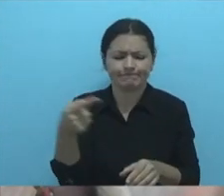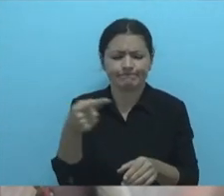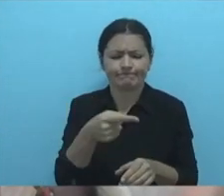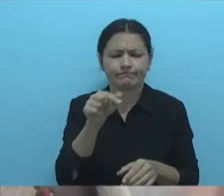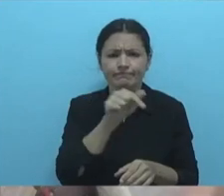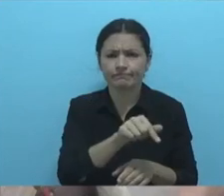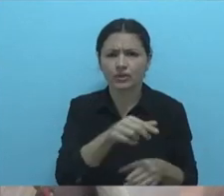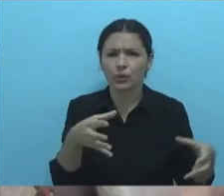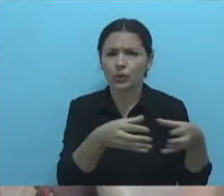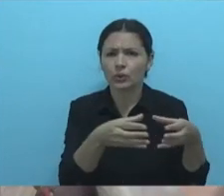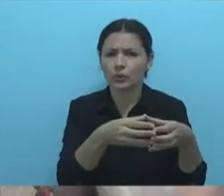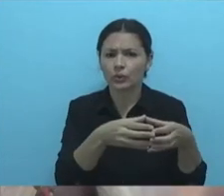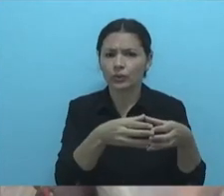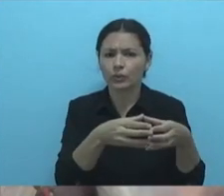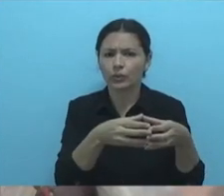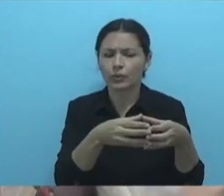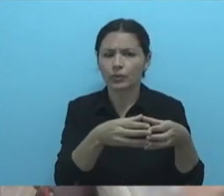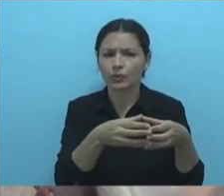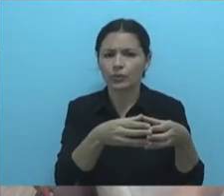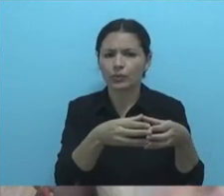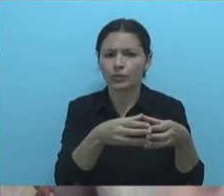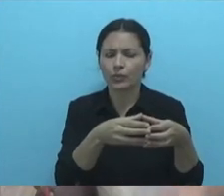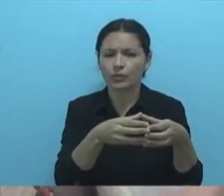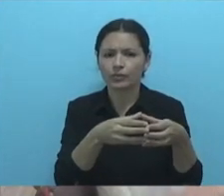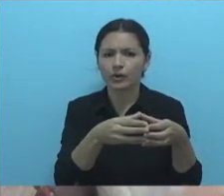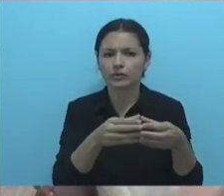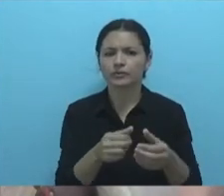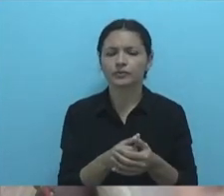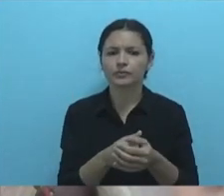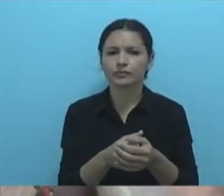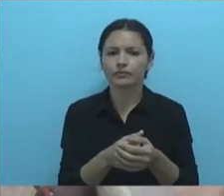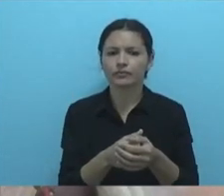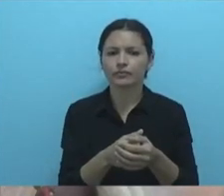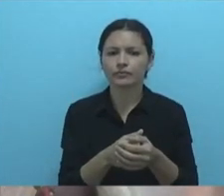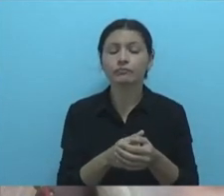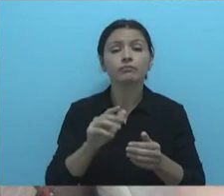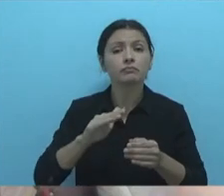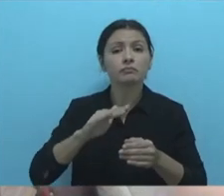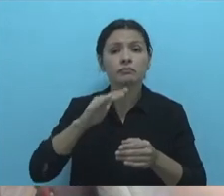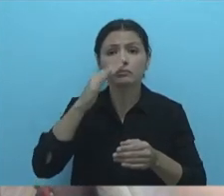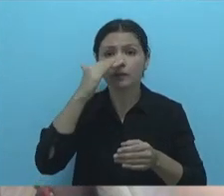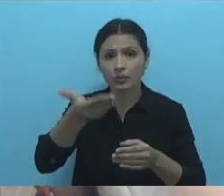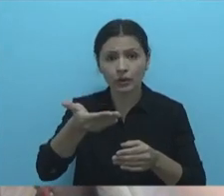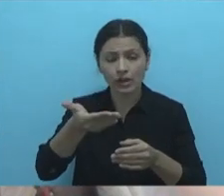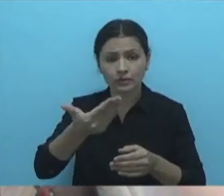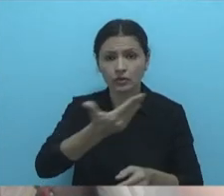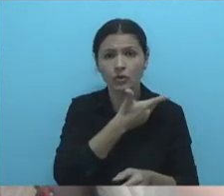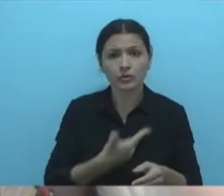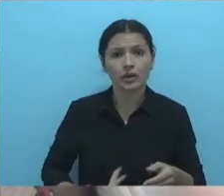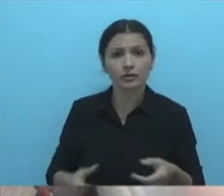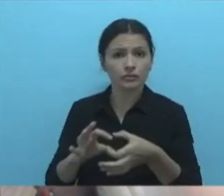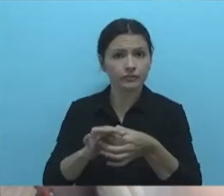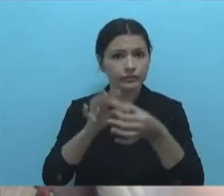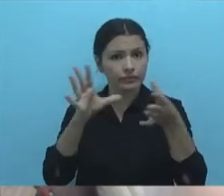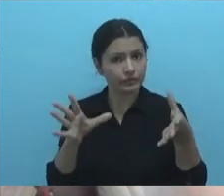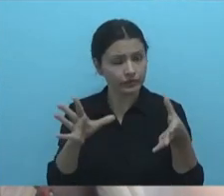se tuvo que tuvo el terrorismo de estado con esta comunidad pero la democracia tiene una deuda con la